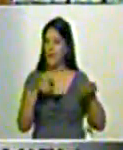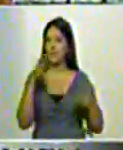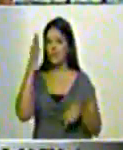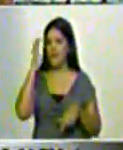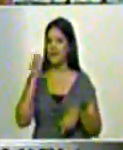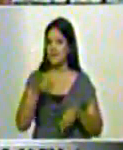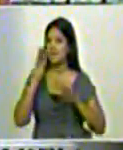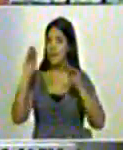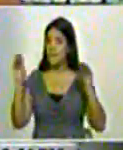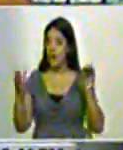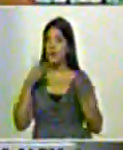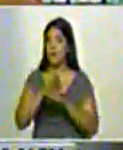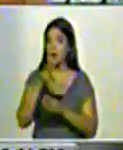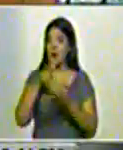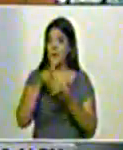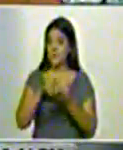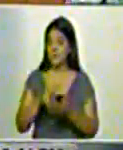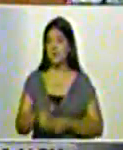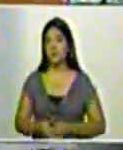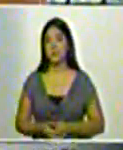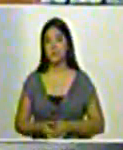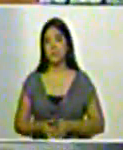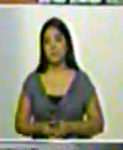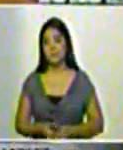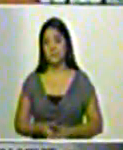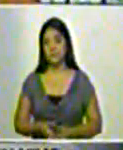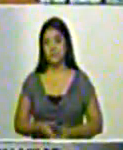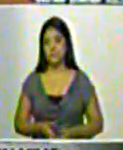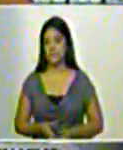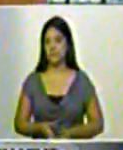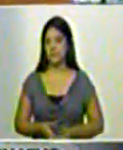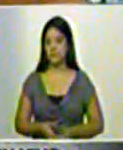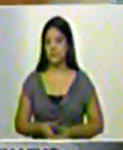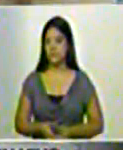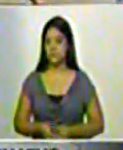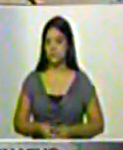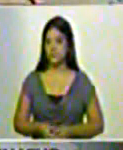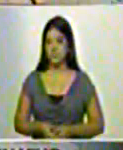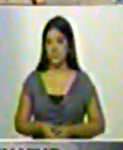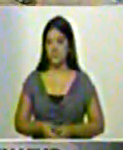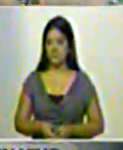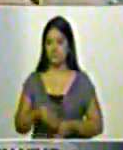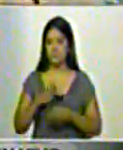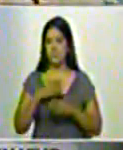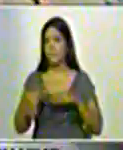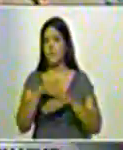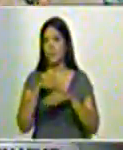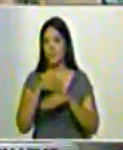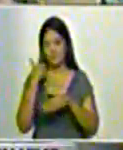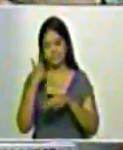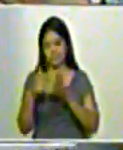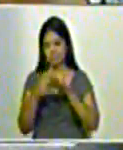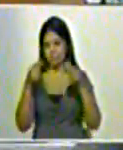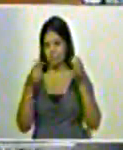participar, así lo podemos dar fe. Perdón, aquí está.